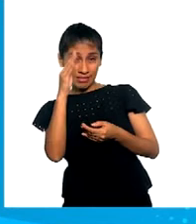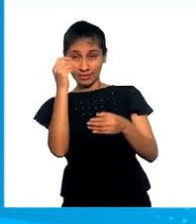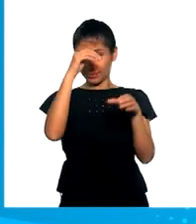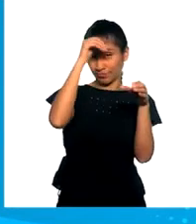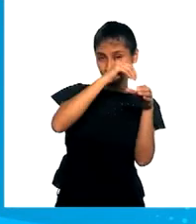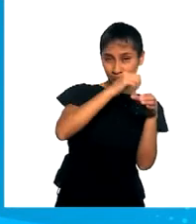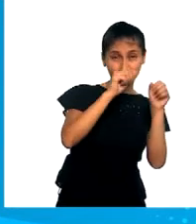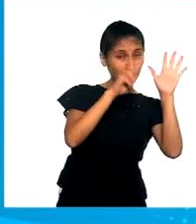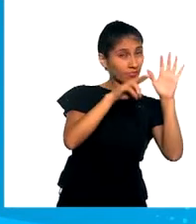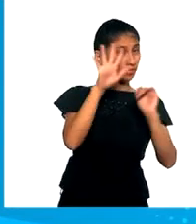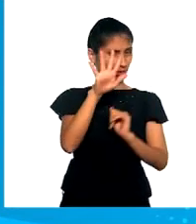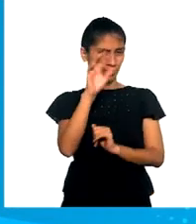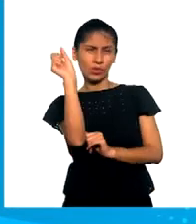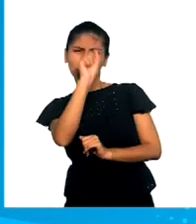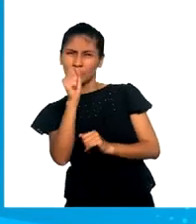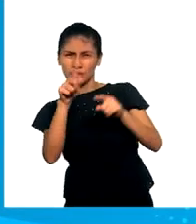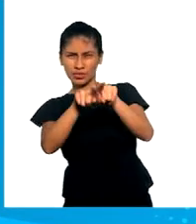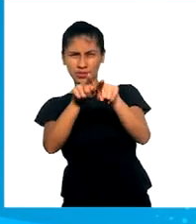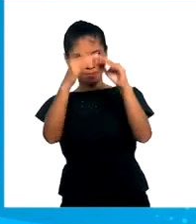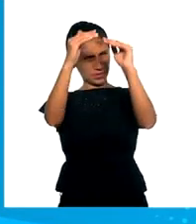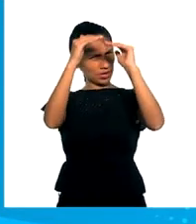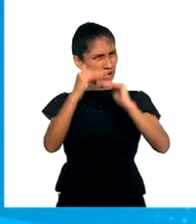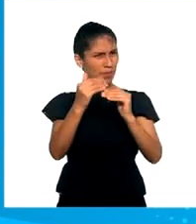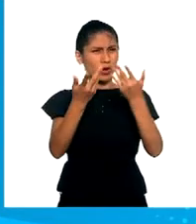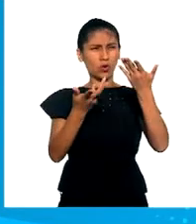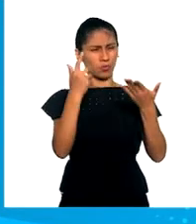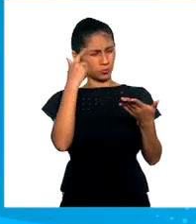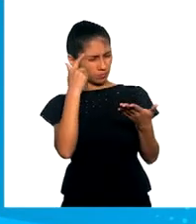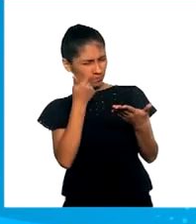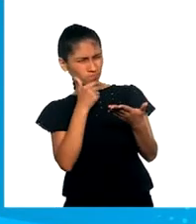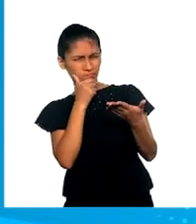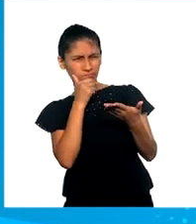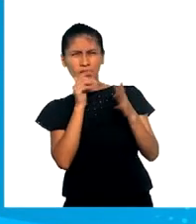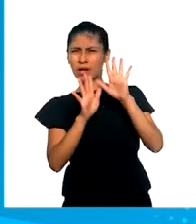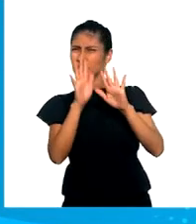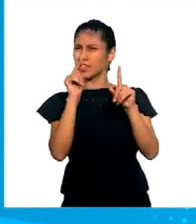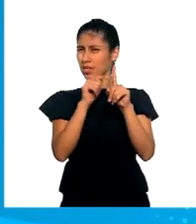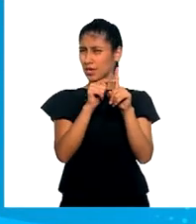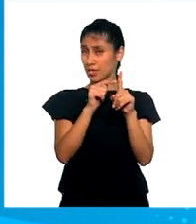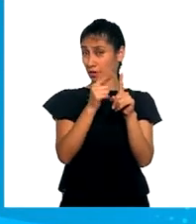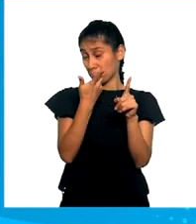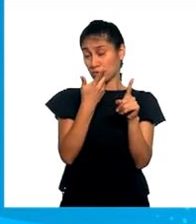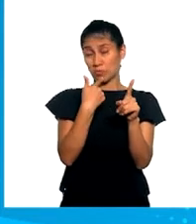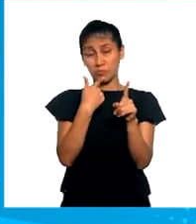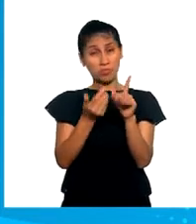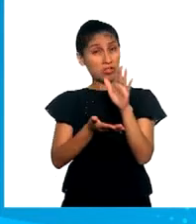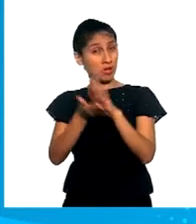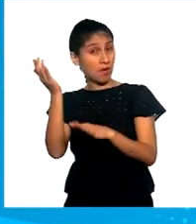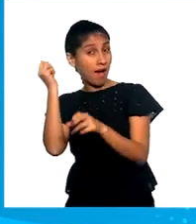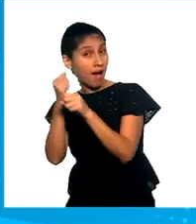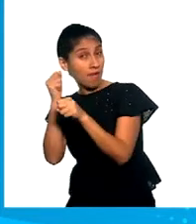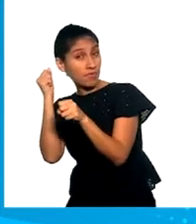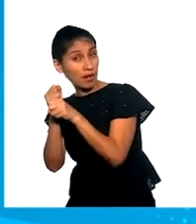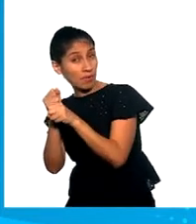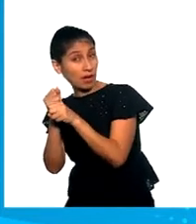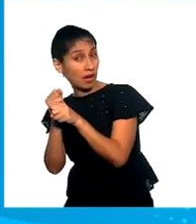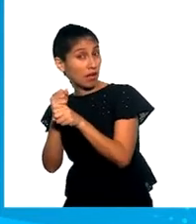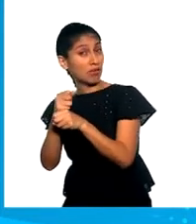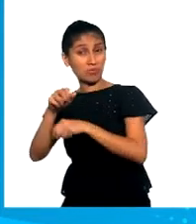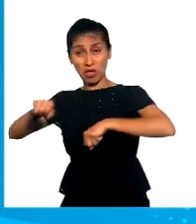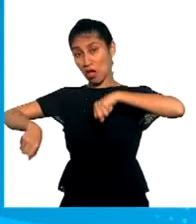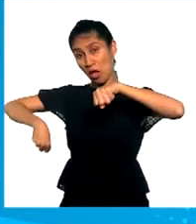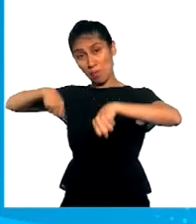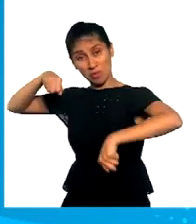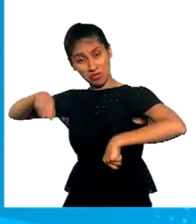en estrategias como llevar el almuerzo al trabajo en lugar de comprar o salir más temprano para llegar a su centro de trabajo estudios en bicicleta